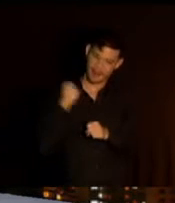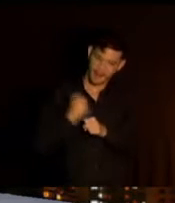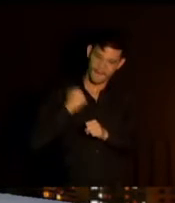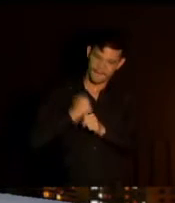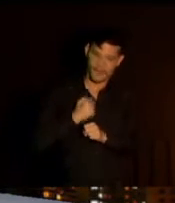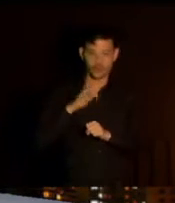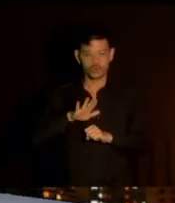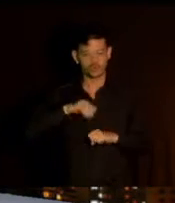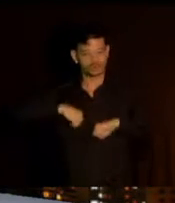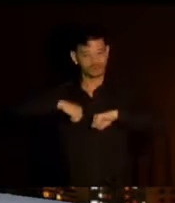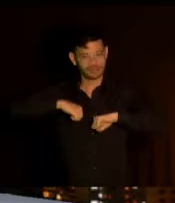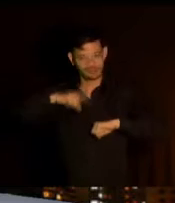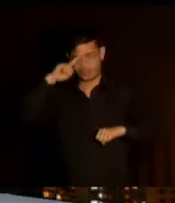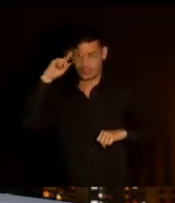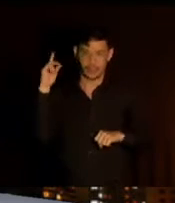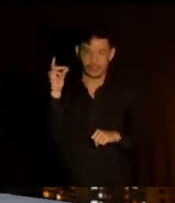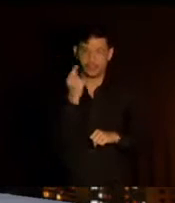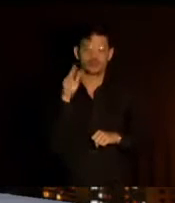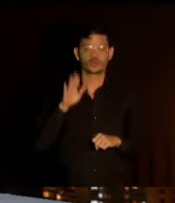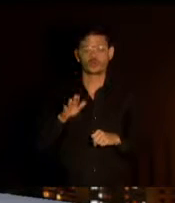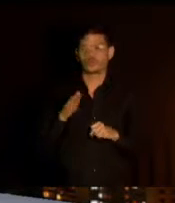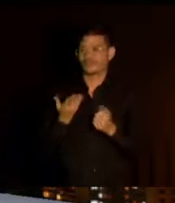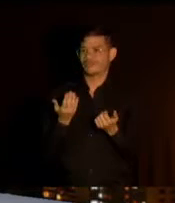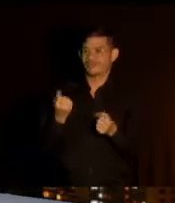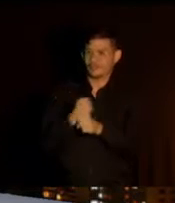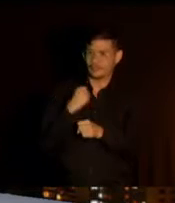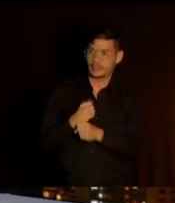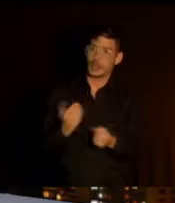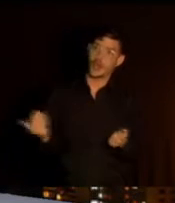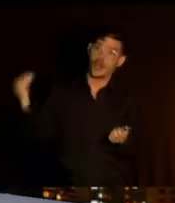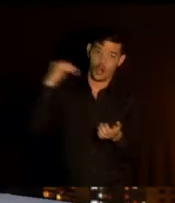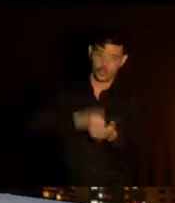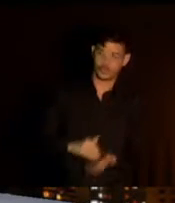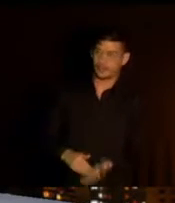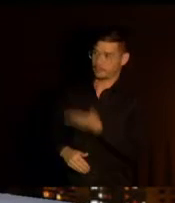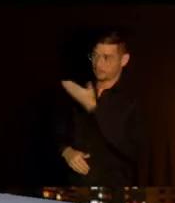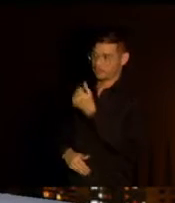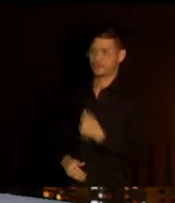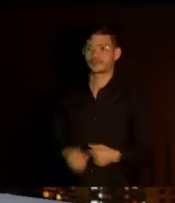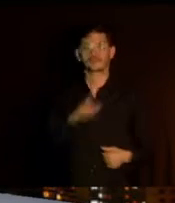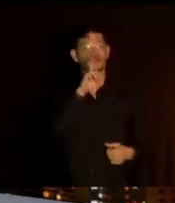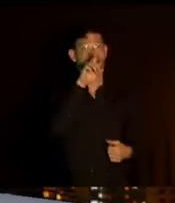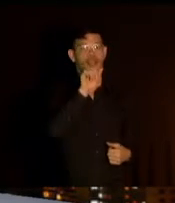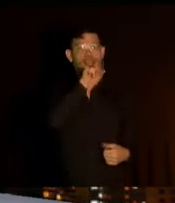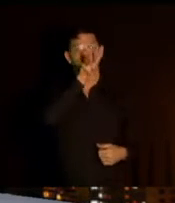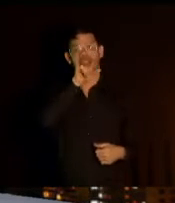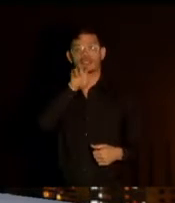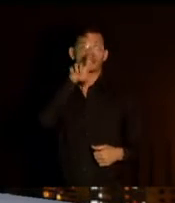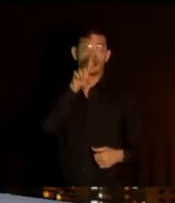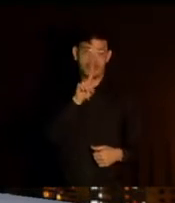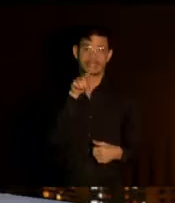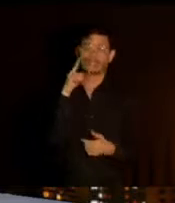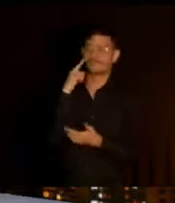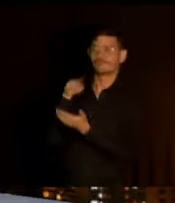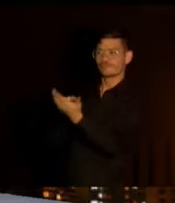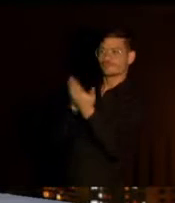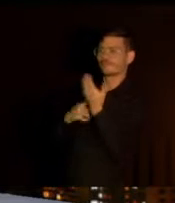haciendo. Entonces volvemos con David para que nos vaya explicando cómo sería ese